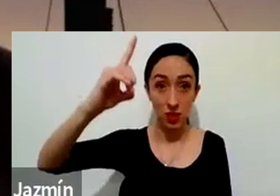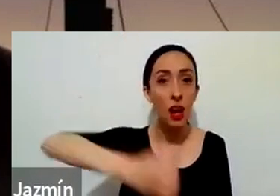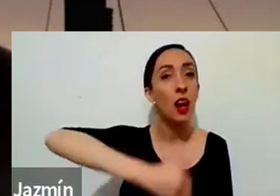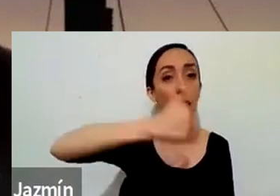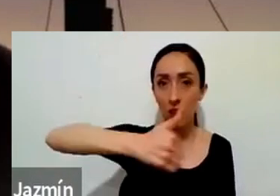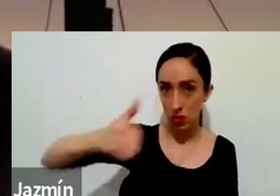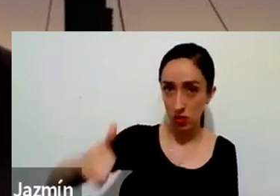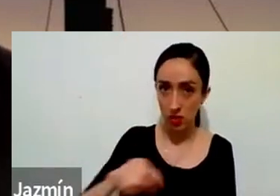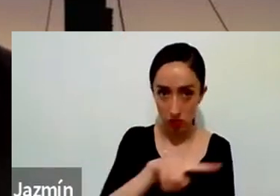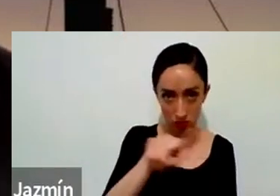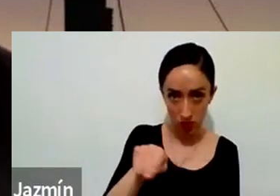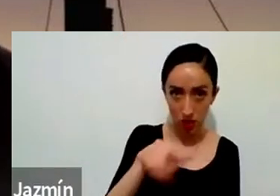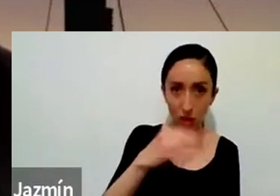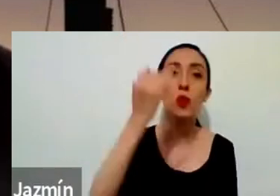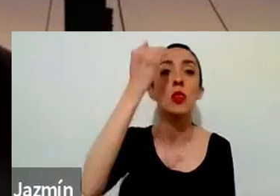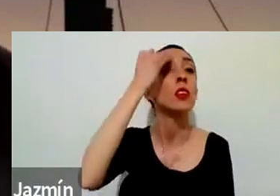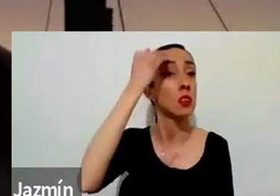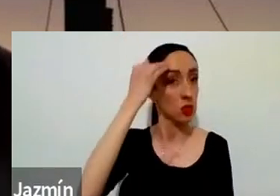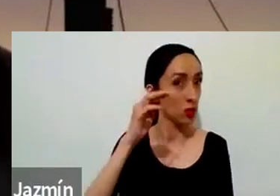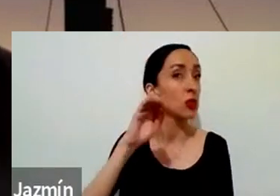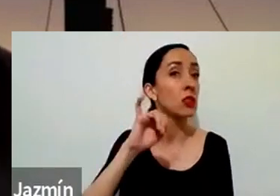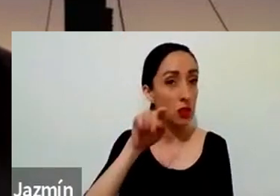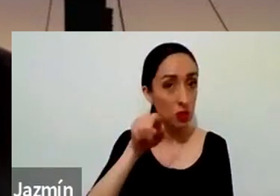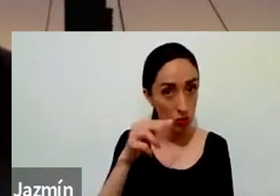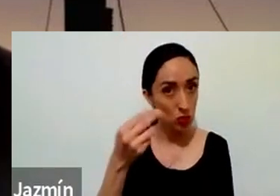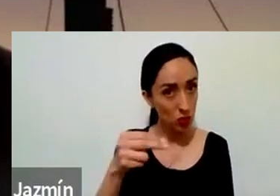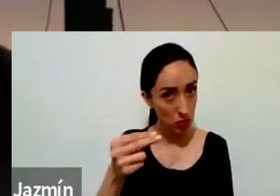conoce nuestro contexto.